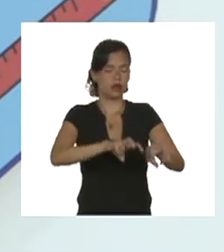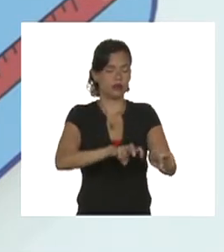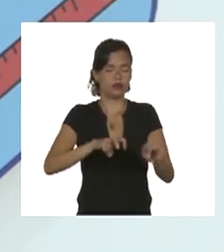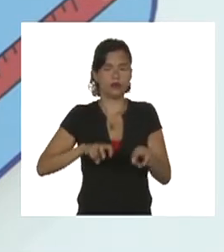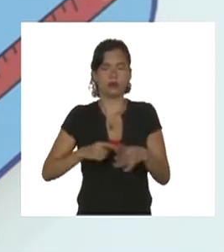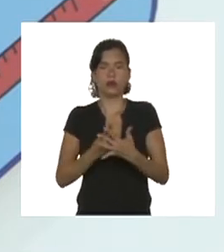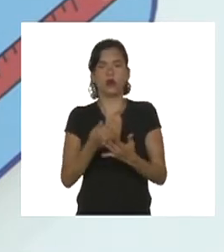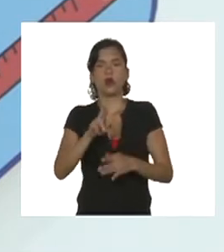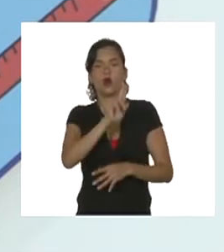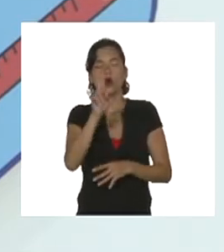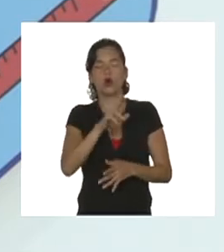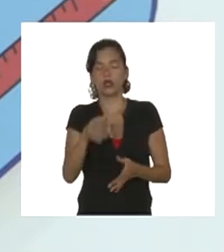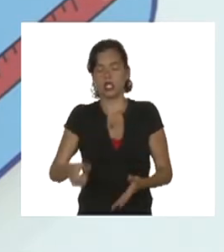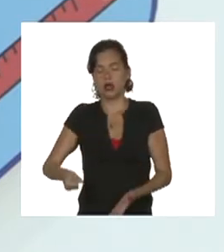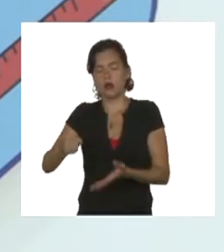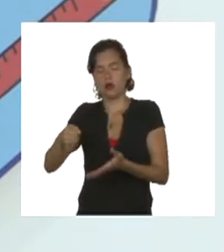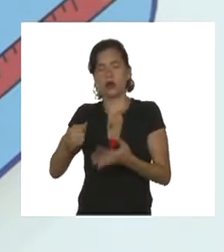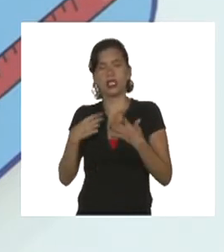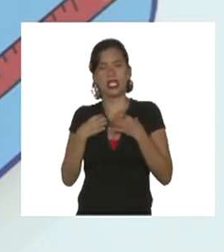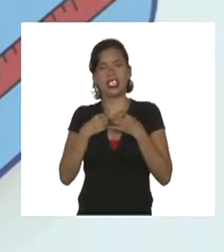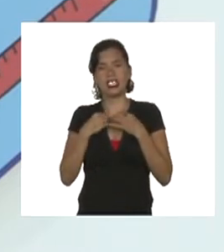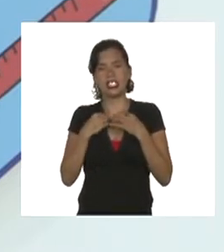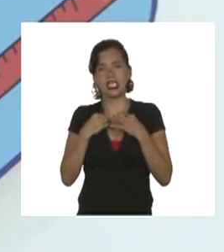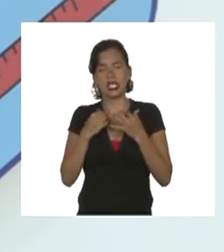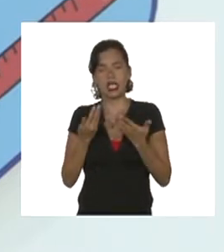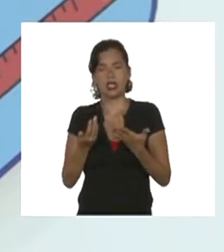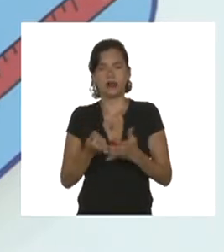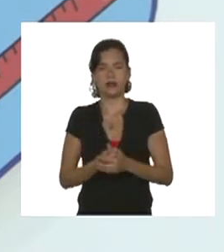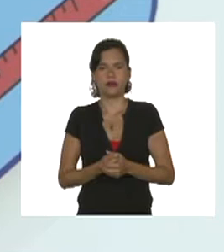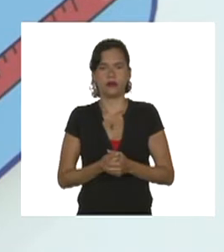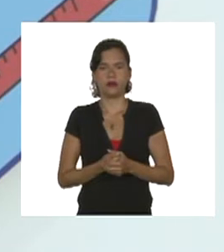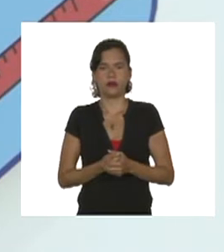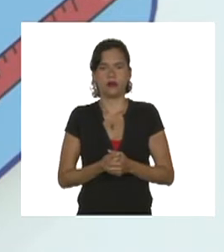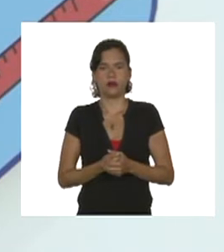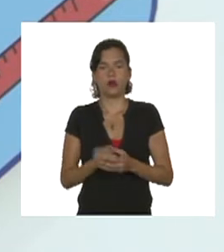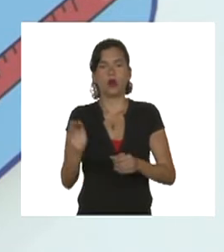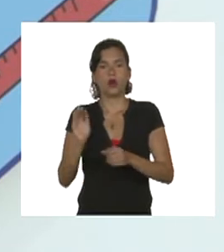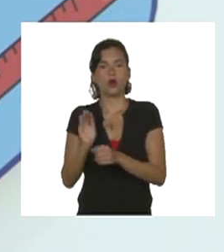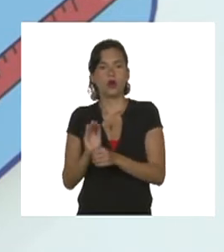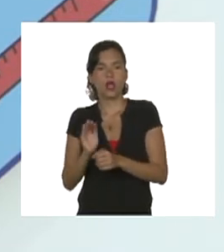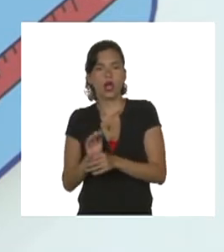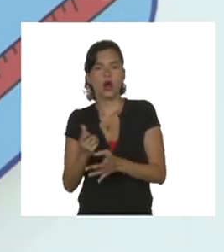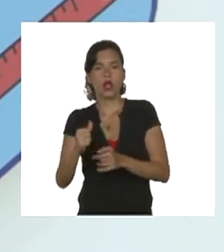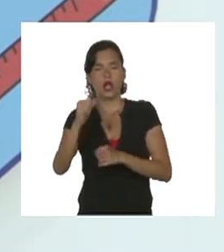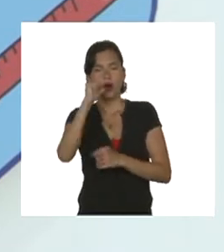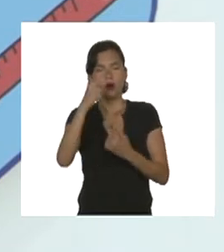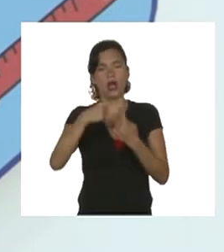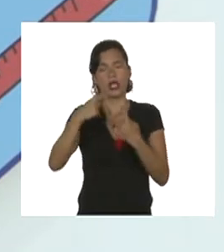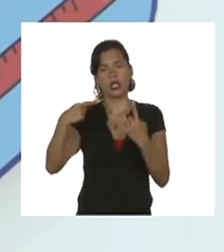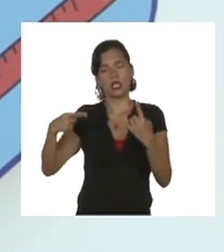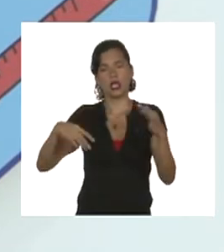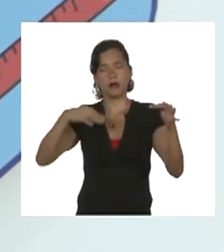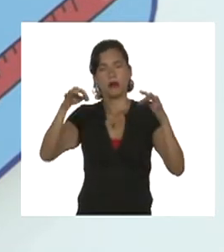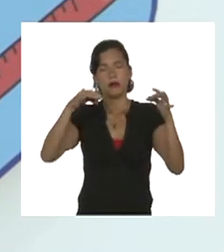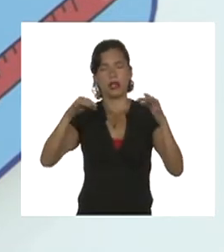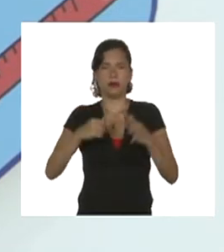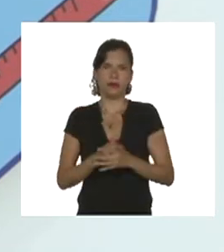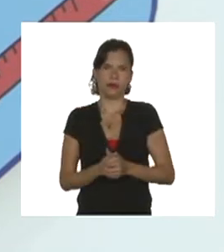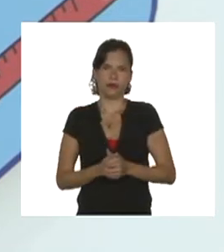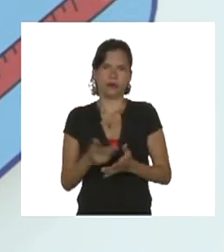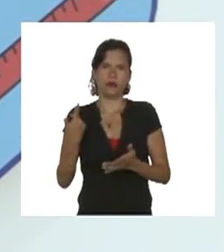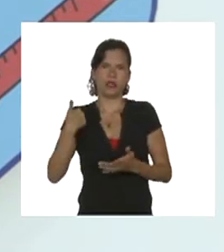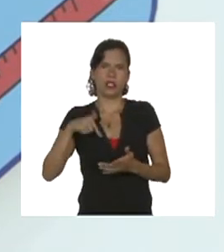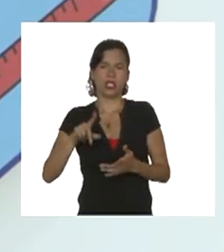árboles, usar bolsas de tela, ahorrar agua, energía y papel. Debemos